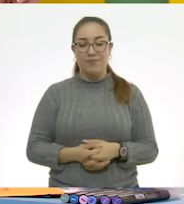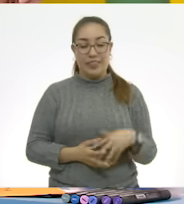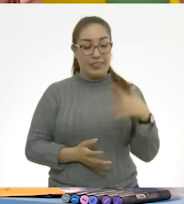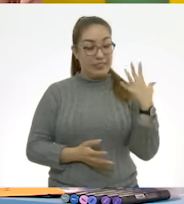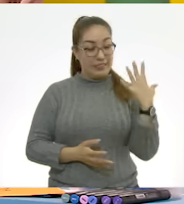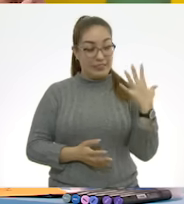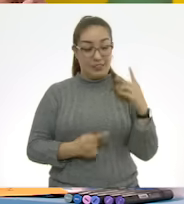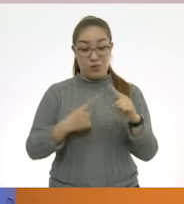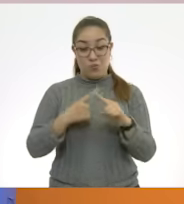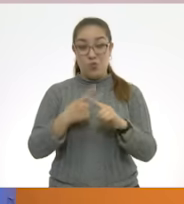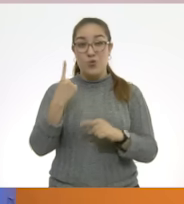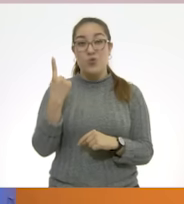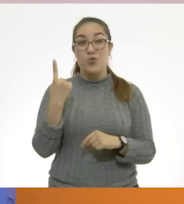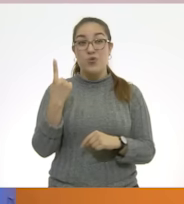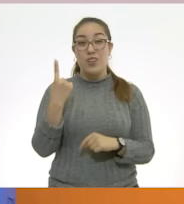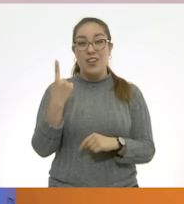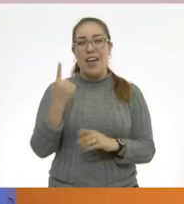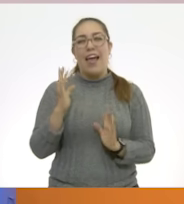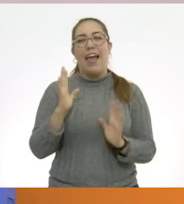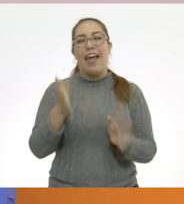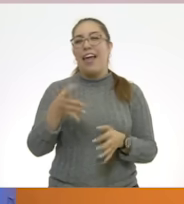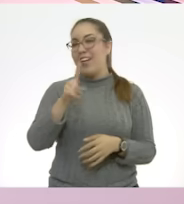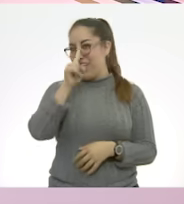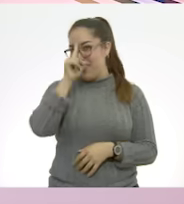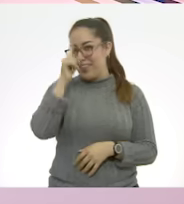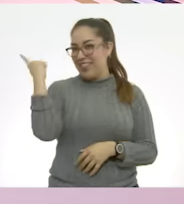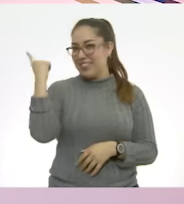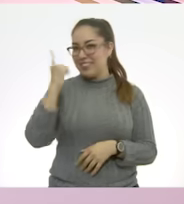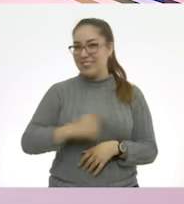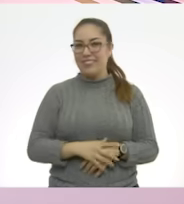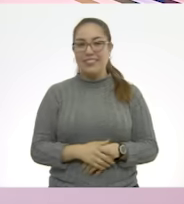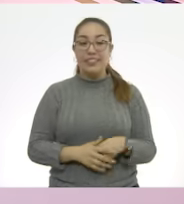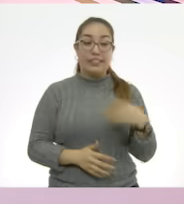5. Por 1. Ah, qué fácil. 5 por 1.